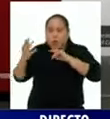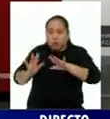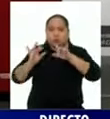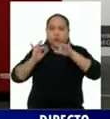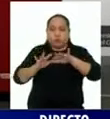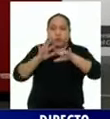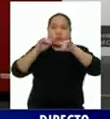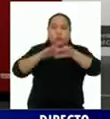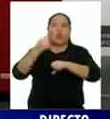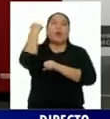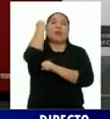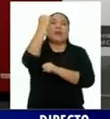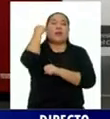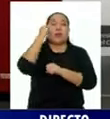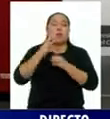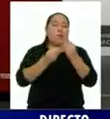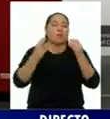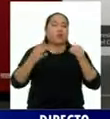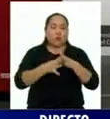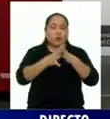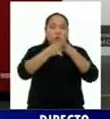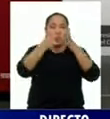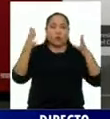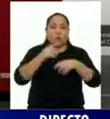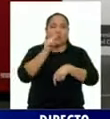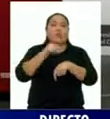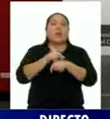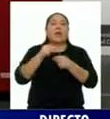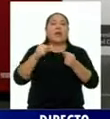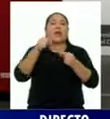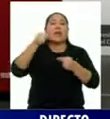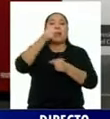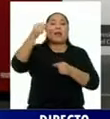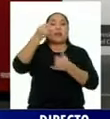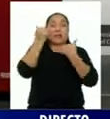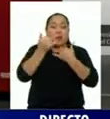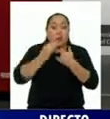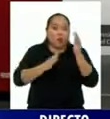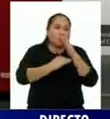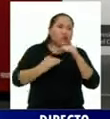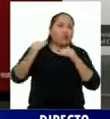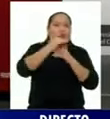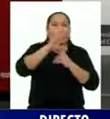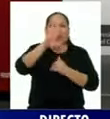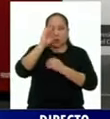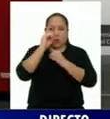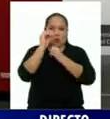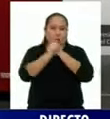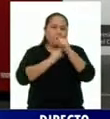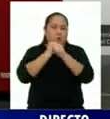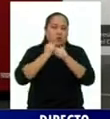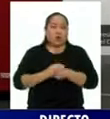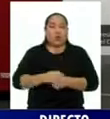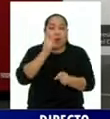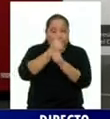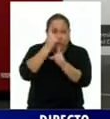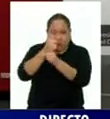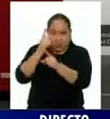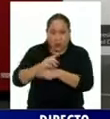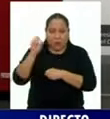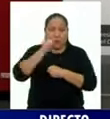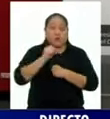reclamo por el incesante incremento del precio del gas doméstico que actualmente supera ya los 50 soles, acusando que